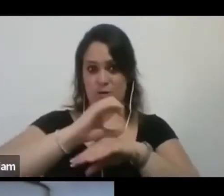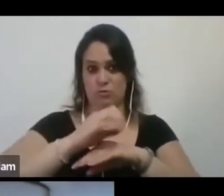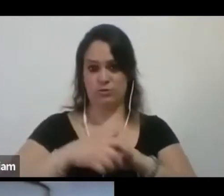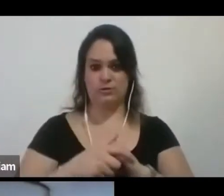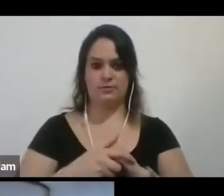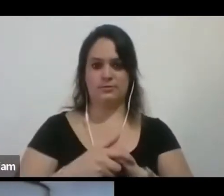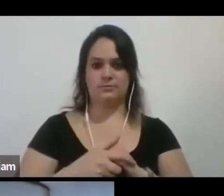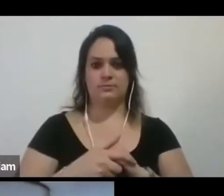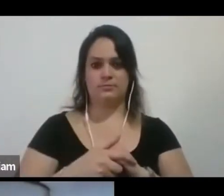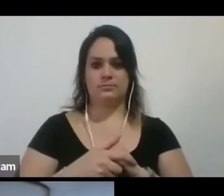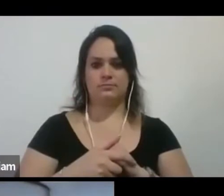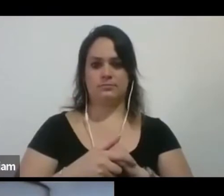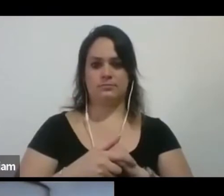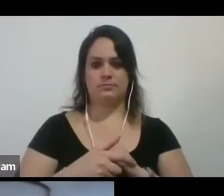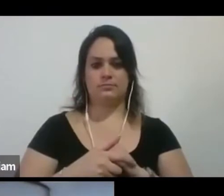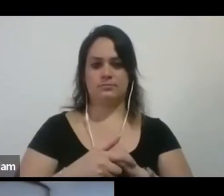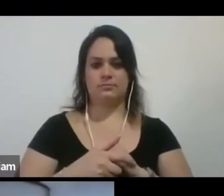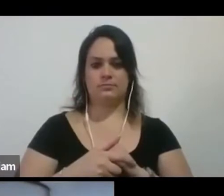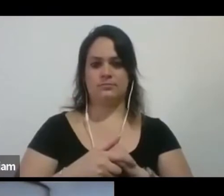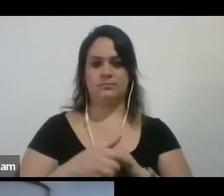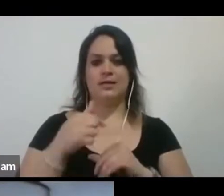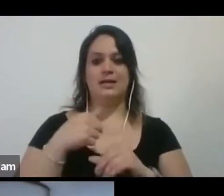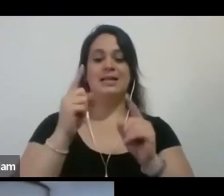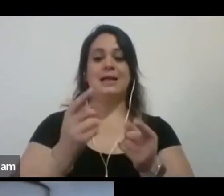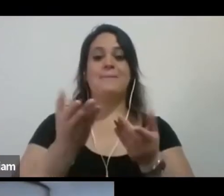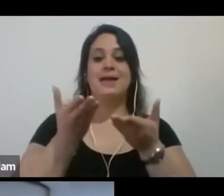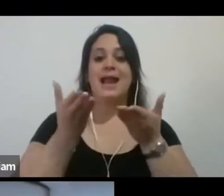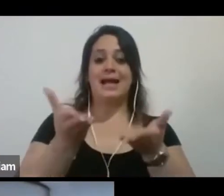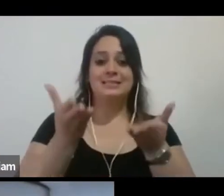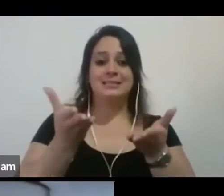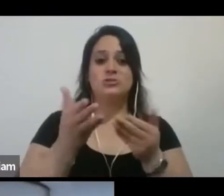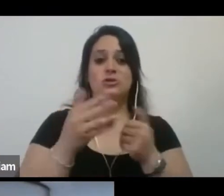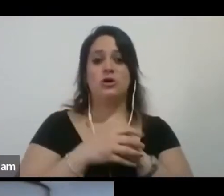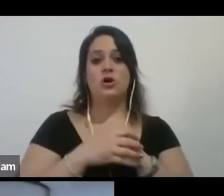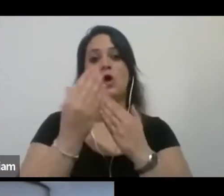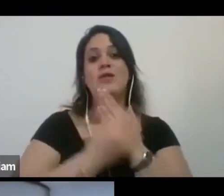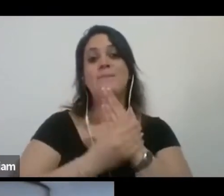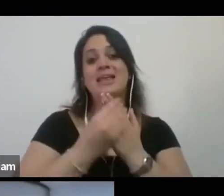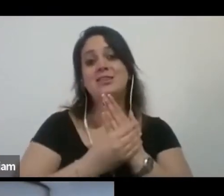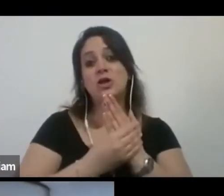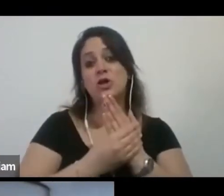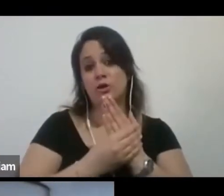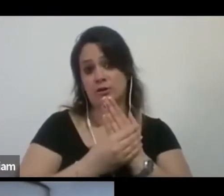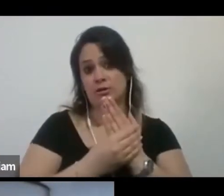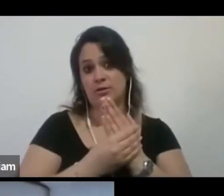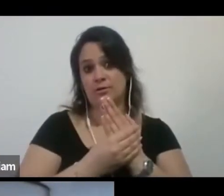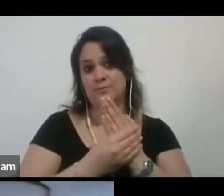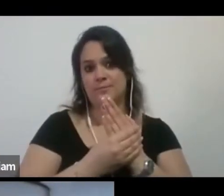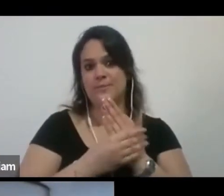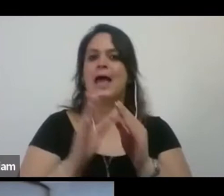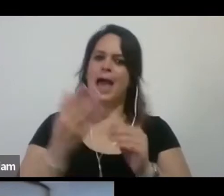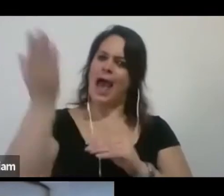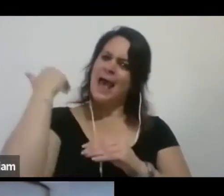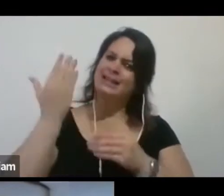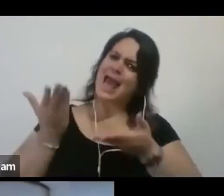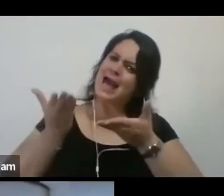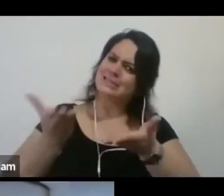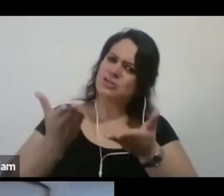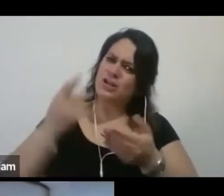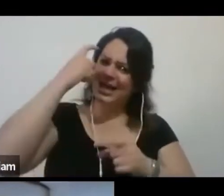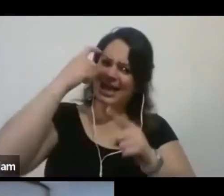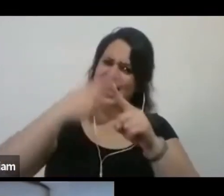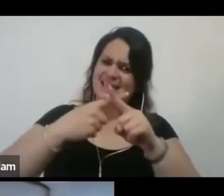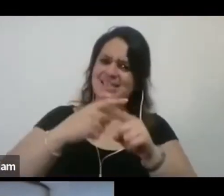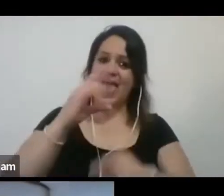Y asesora en el ministerio, ingresé como asesora en la ex